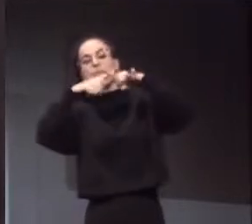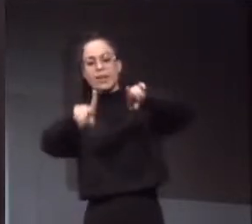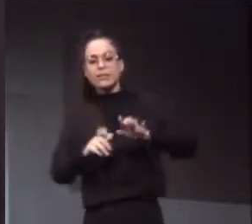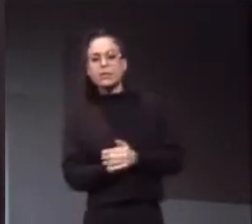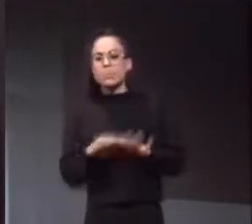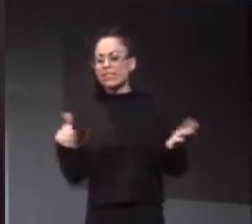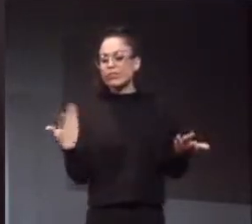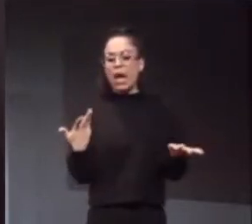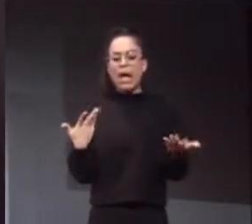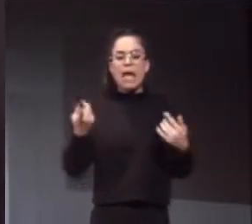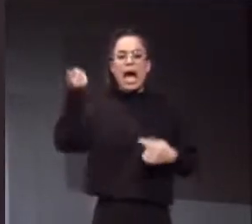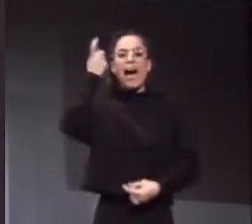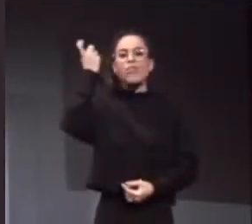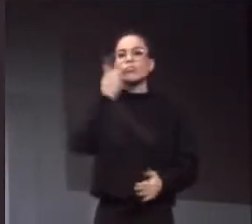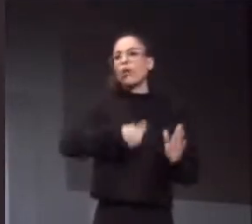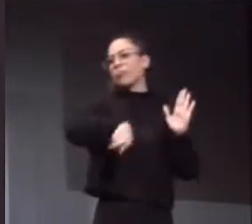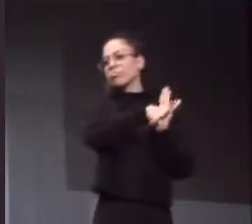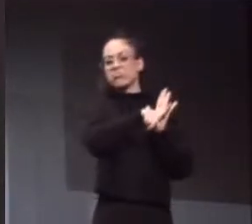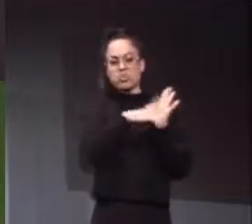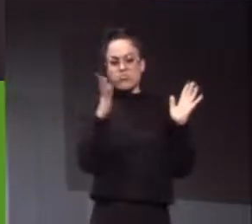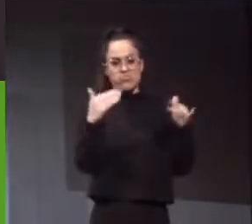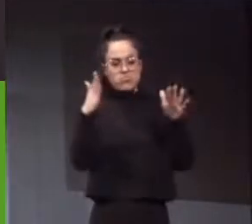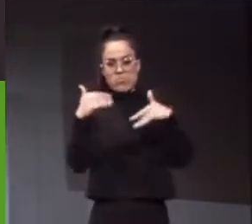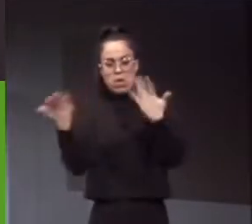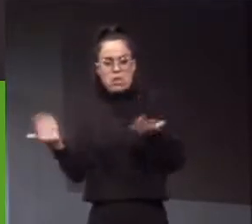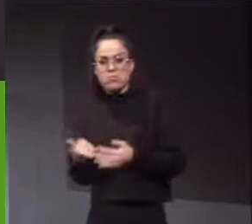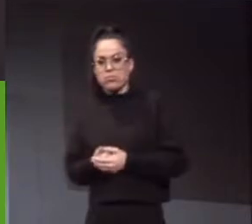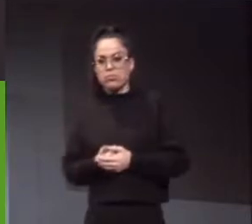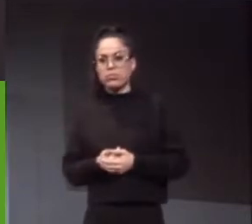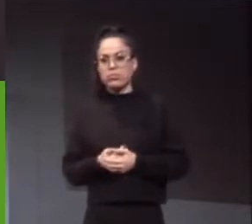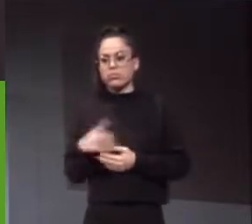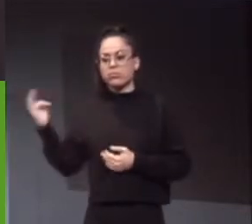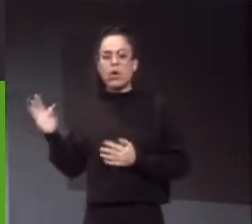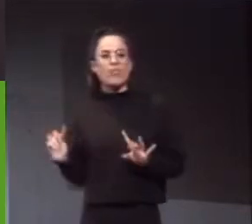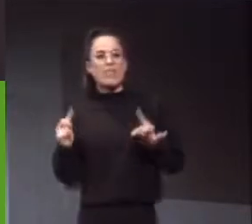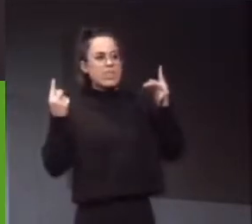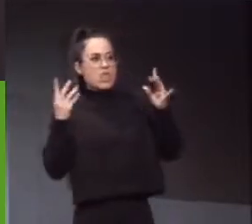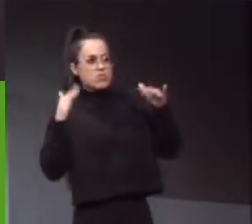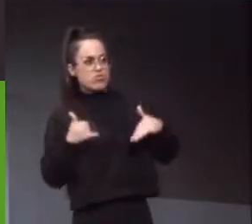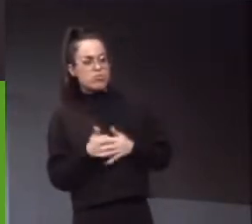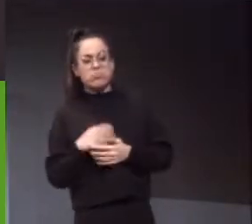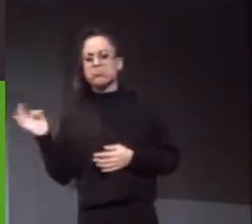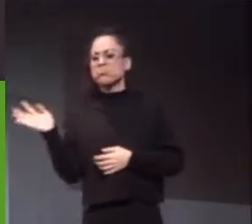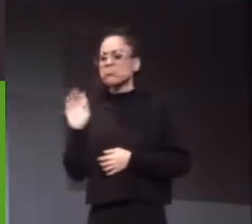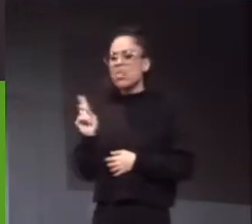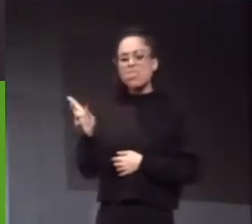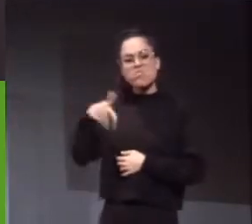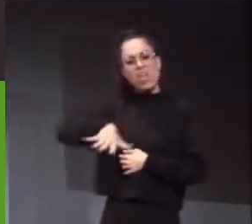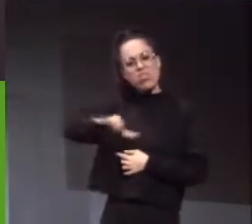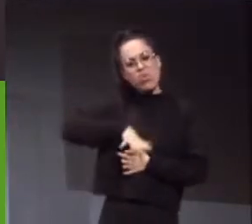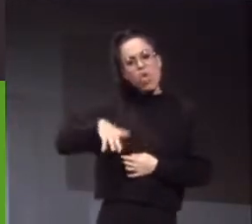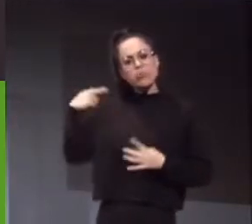de alumnos ni ahí no si no no no no es un lugar para compartir pensamiento